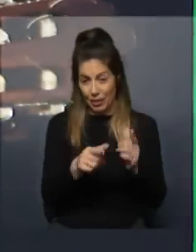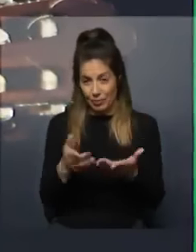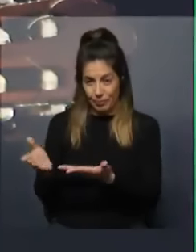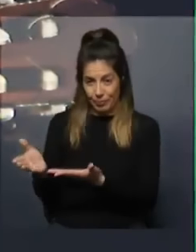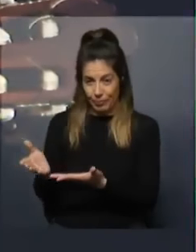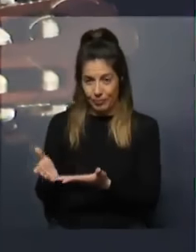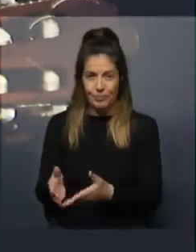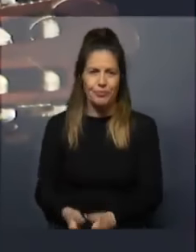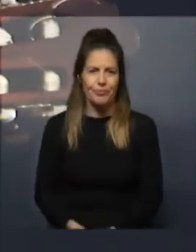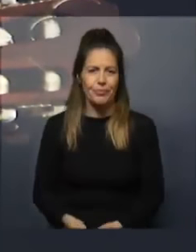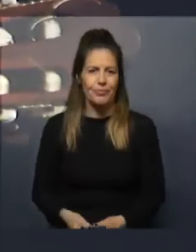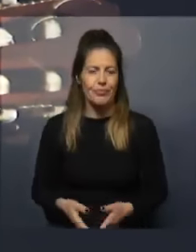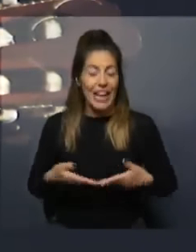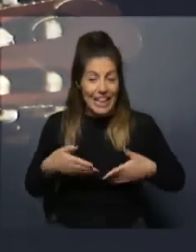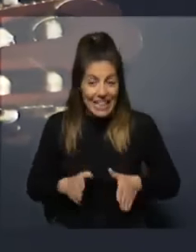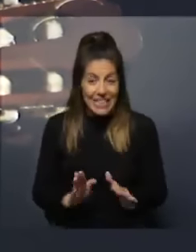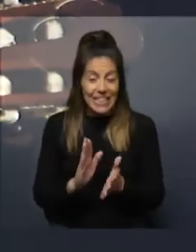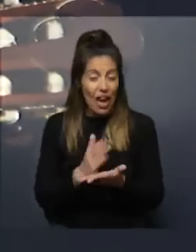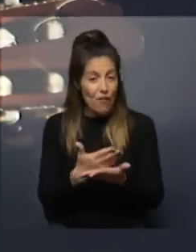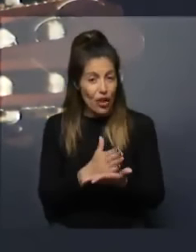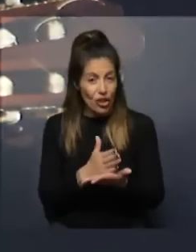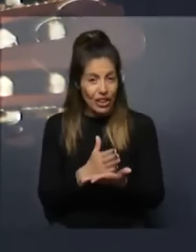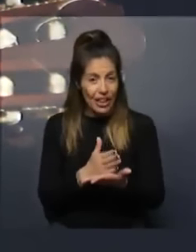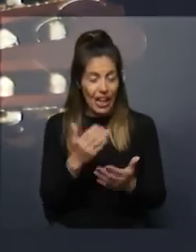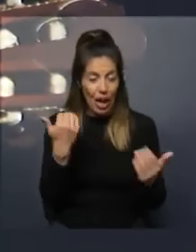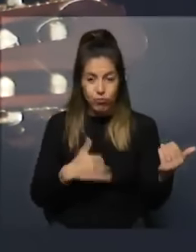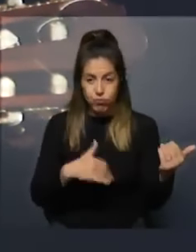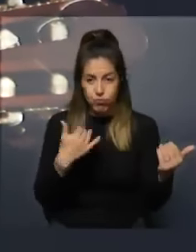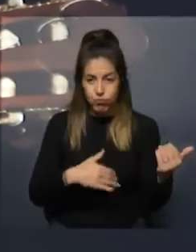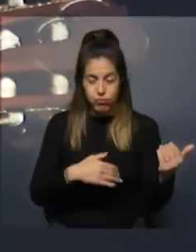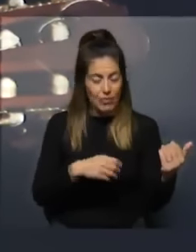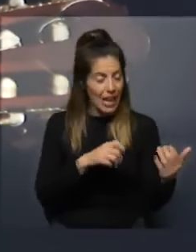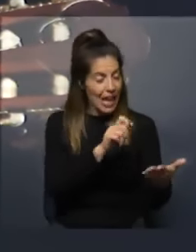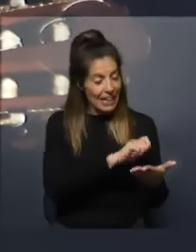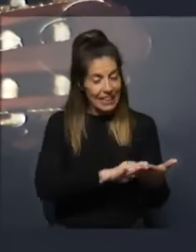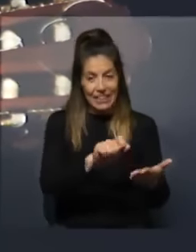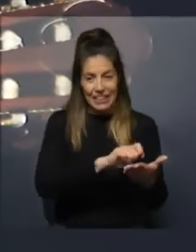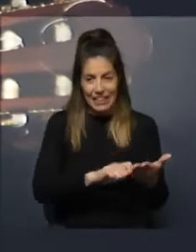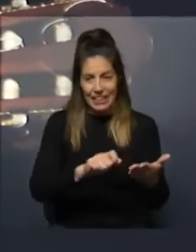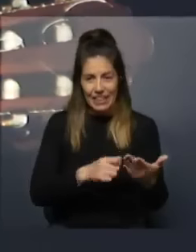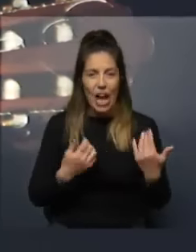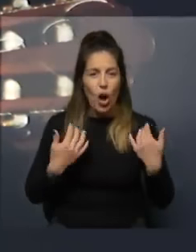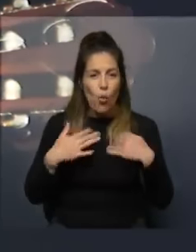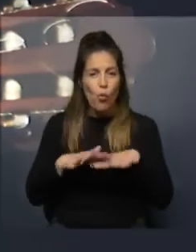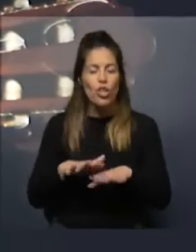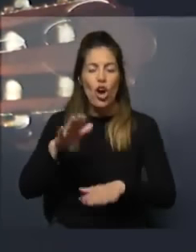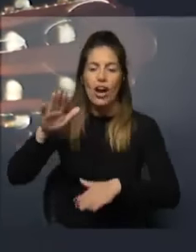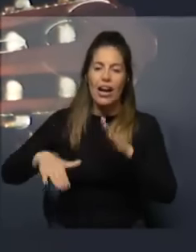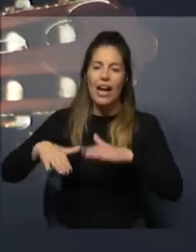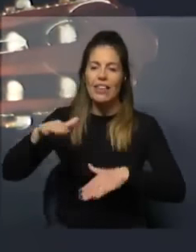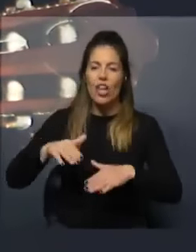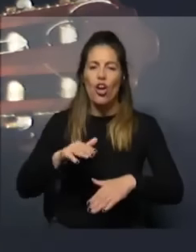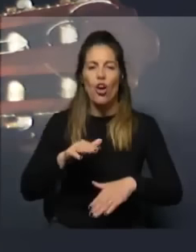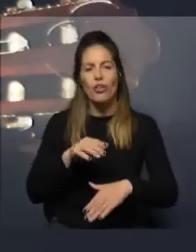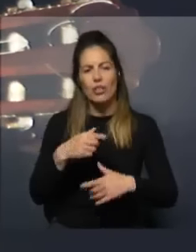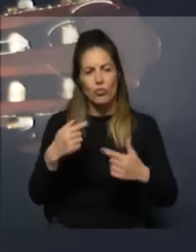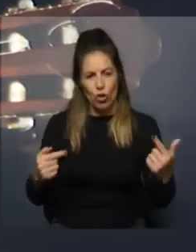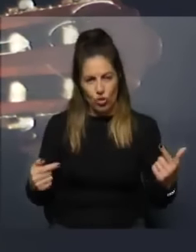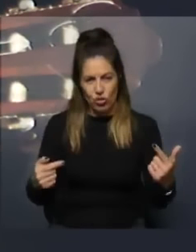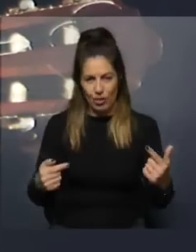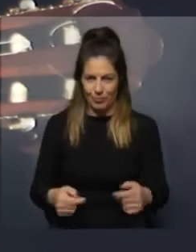sí, nacida en la frontera, compositora, guitarrista. Es una fusión de candombe, bossa nova, neo soul